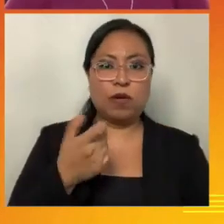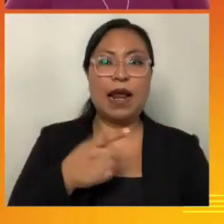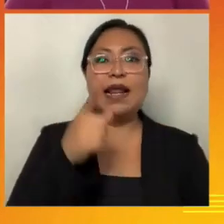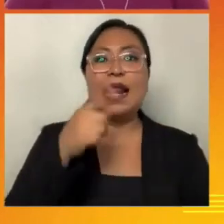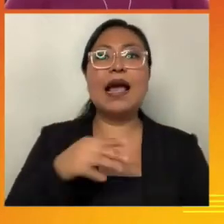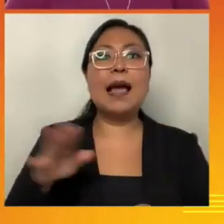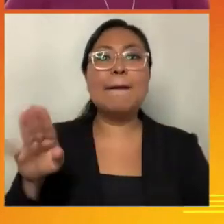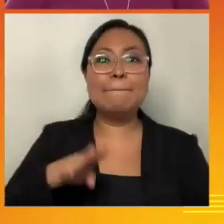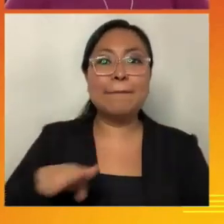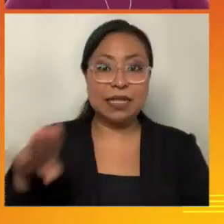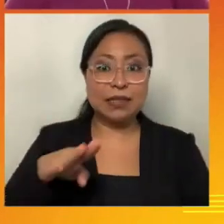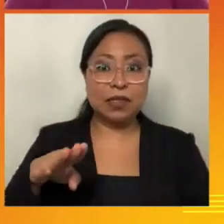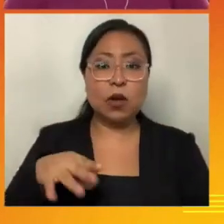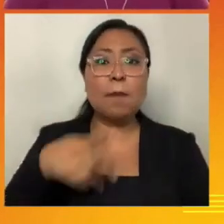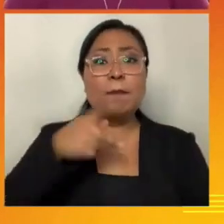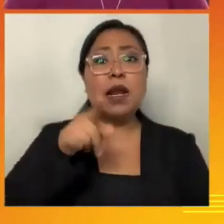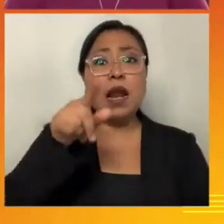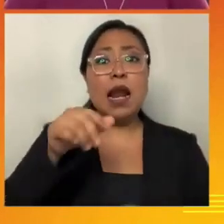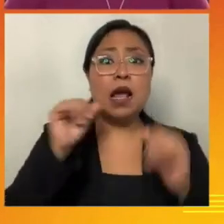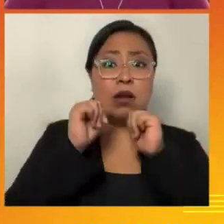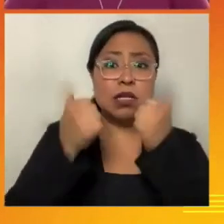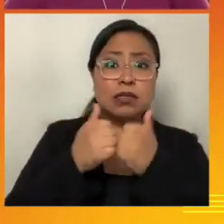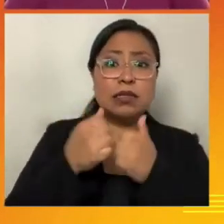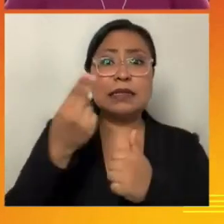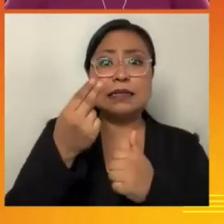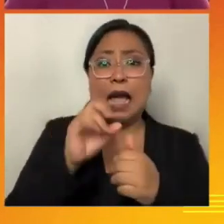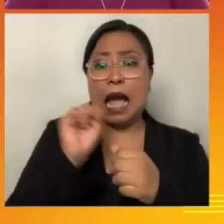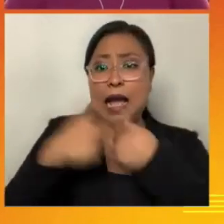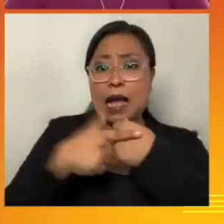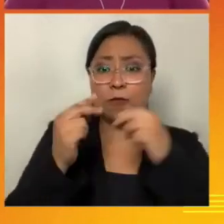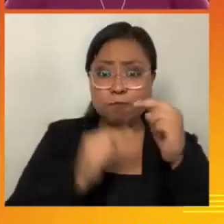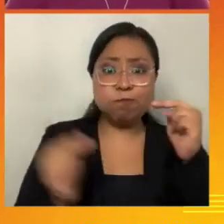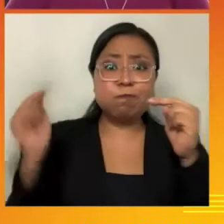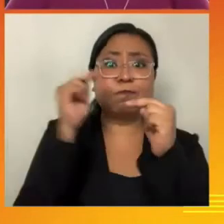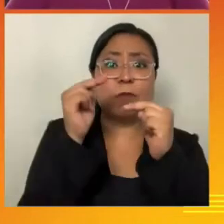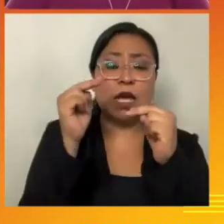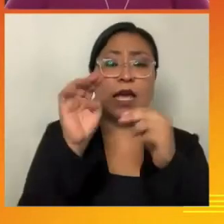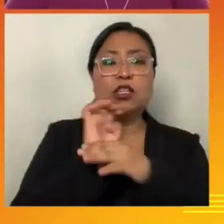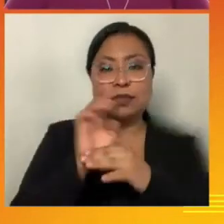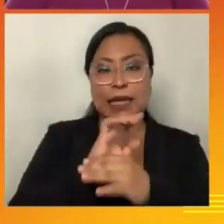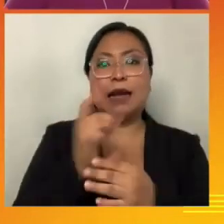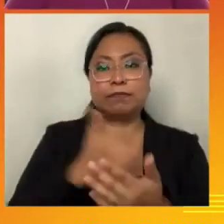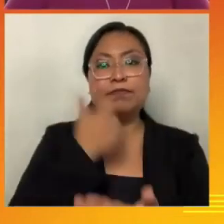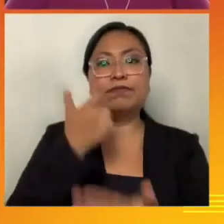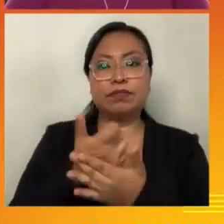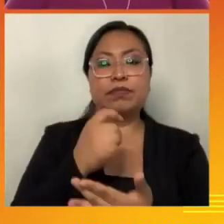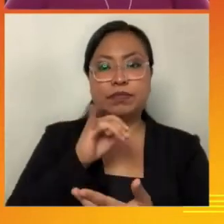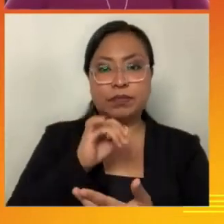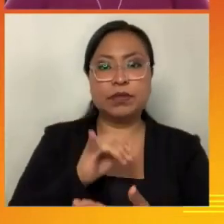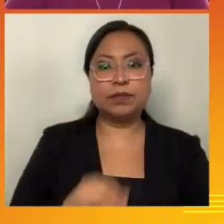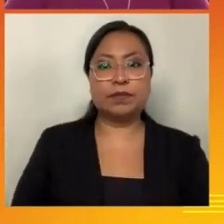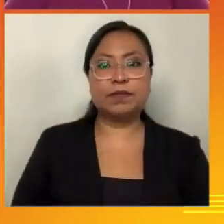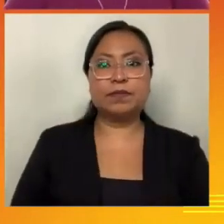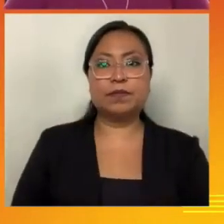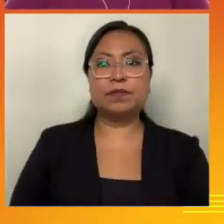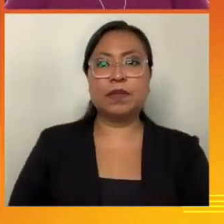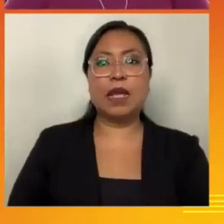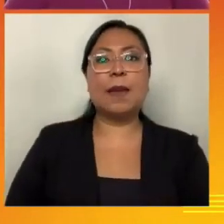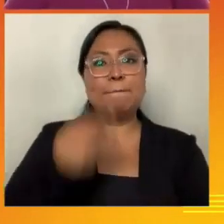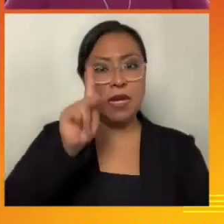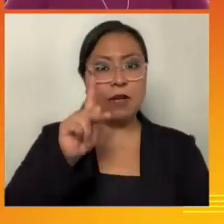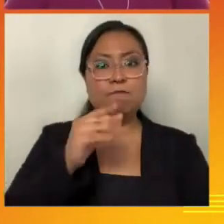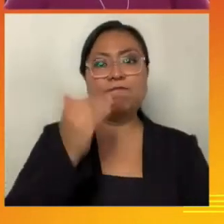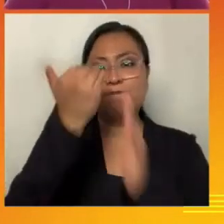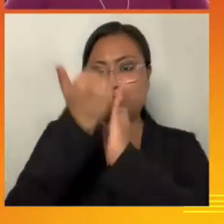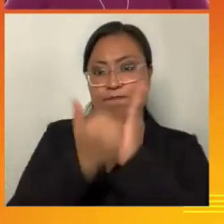básicas. Y si cada organización ya necesita como que alguna versión un poco más avanzada, estos tendrían sí un costo, pero reducido,